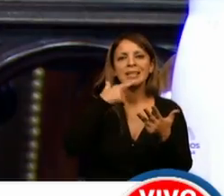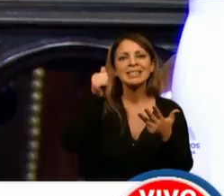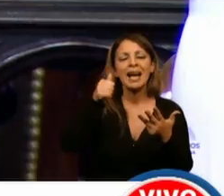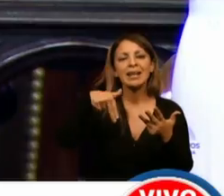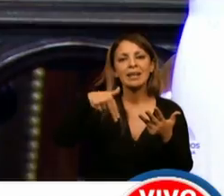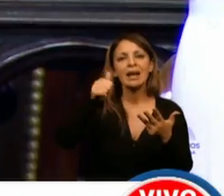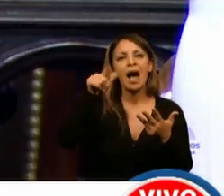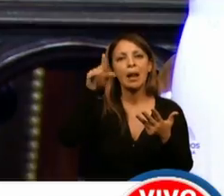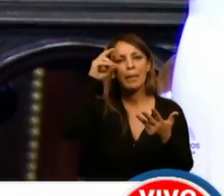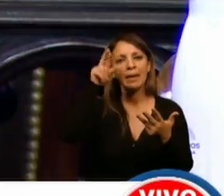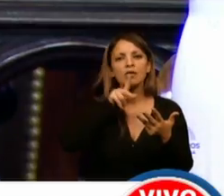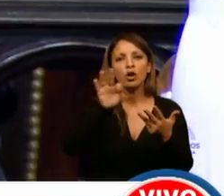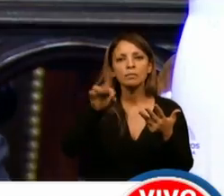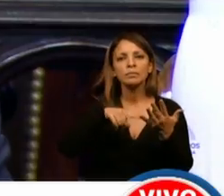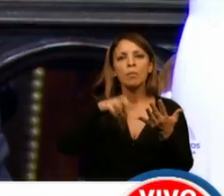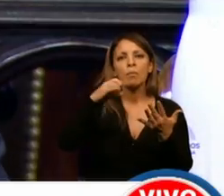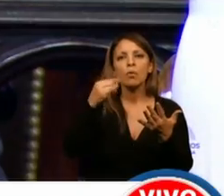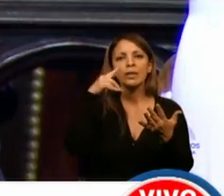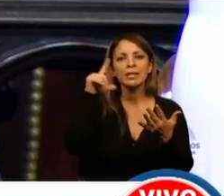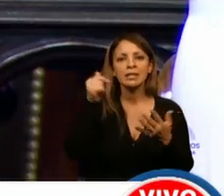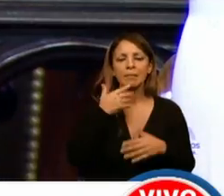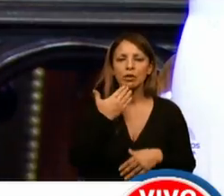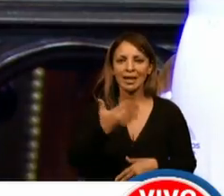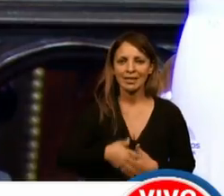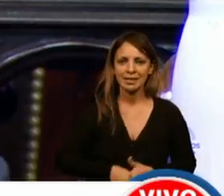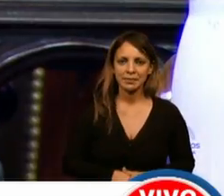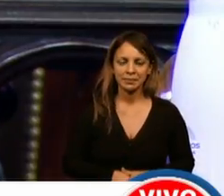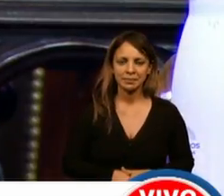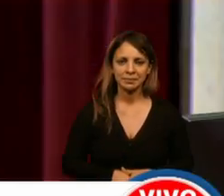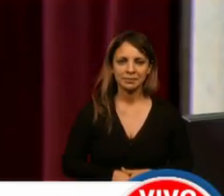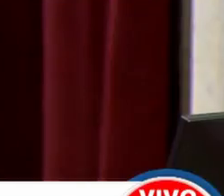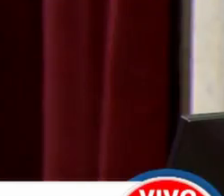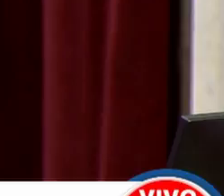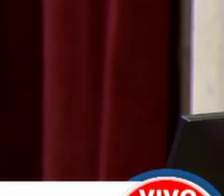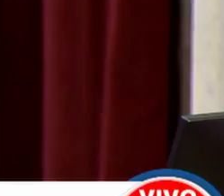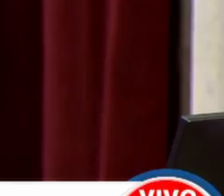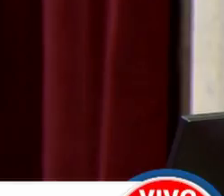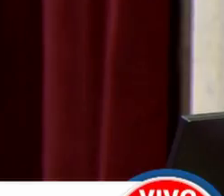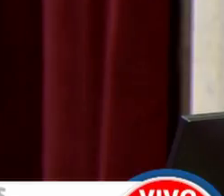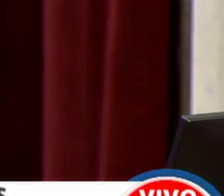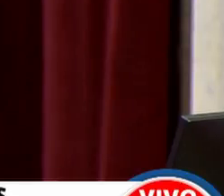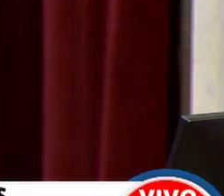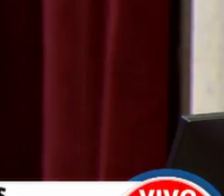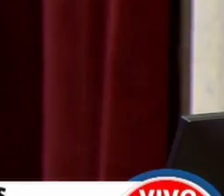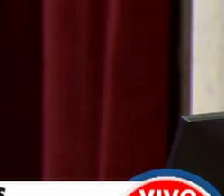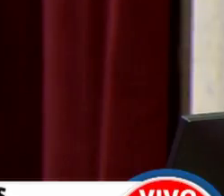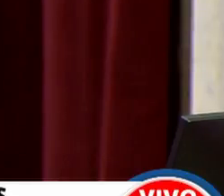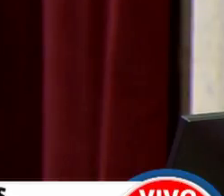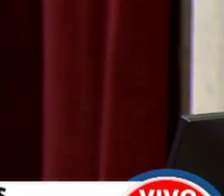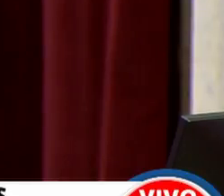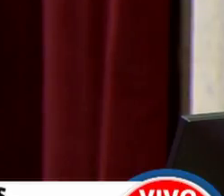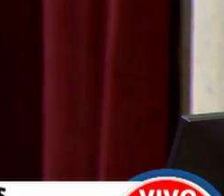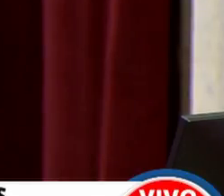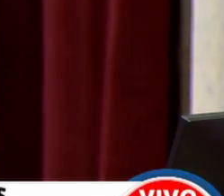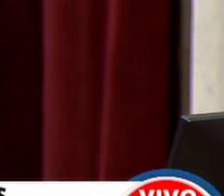alberto y el departamento punilla muchas gracias presidente muchas gracias diputado romero tiene la palabra el diputado